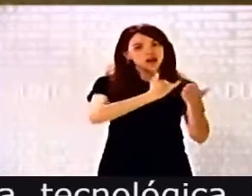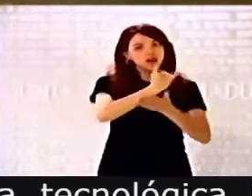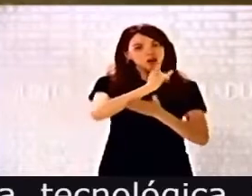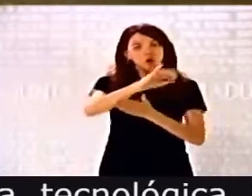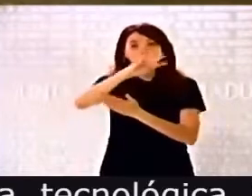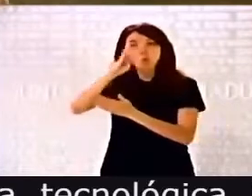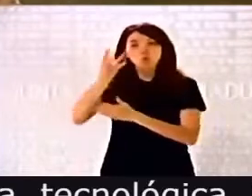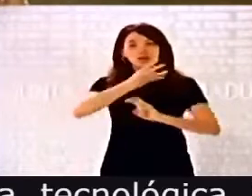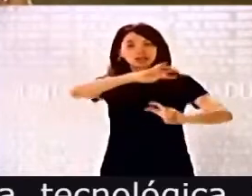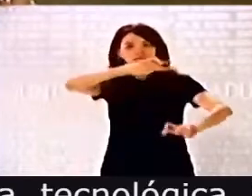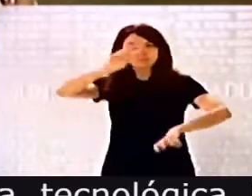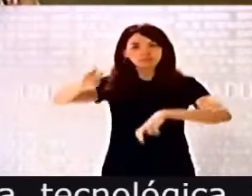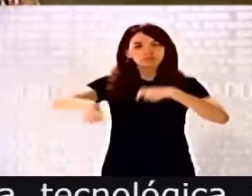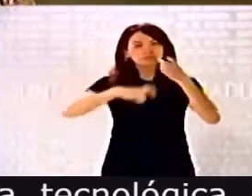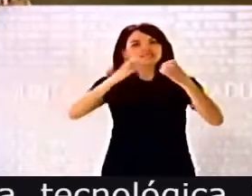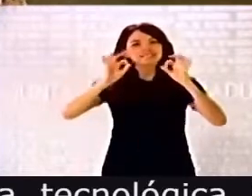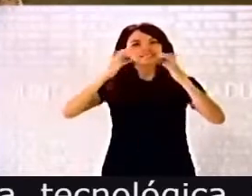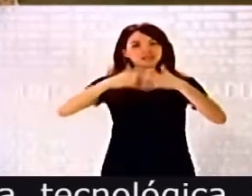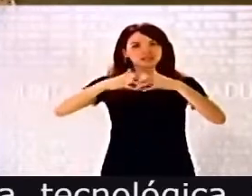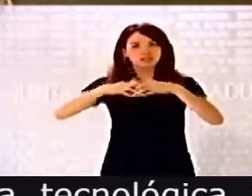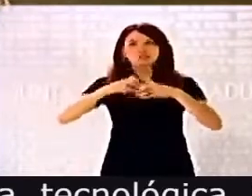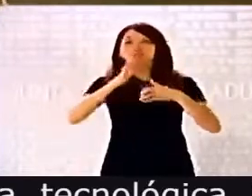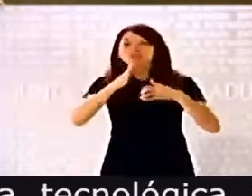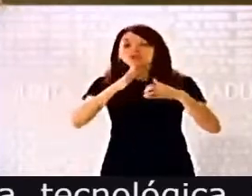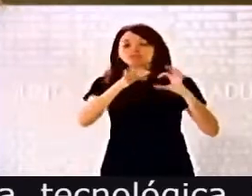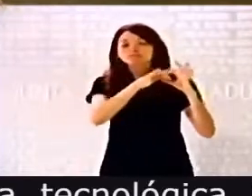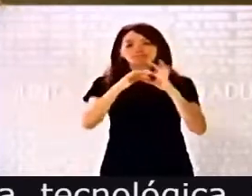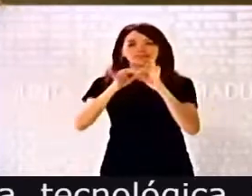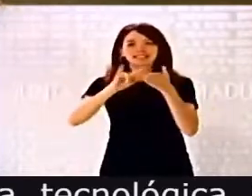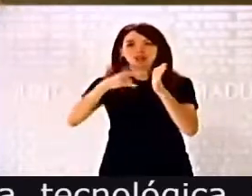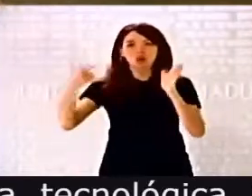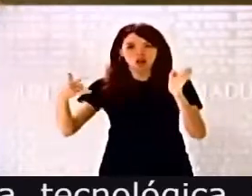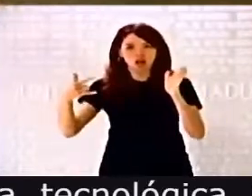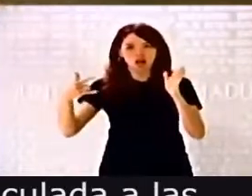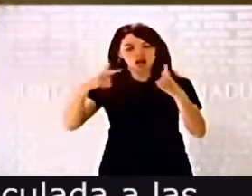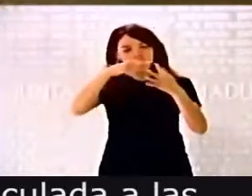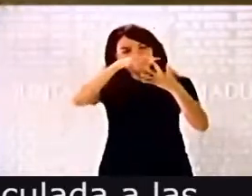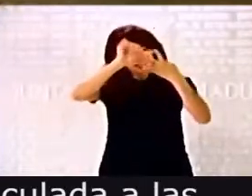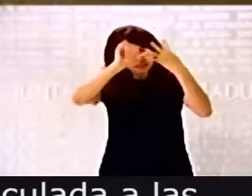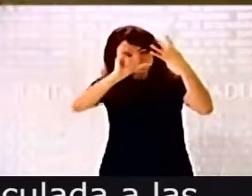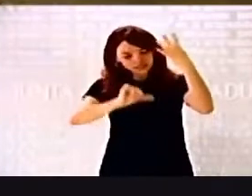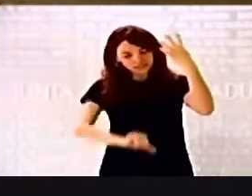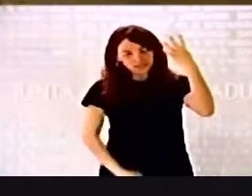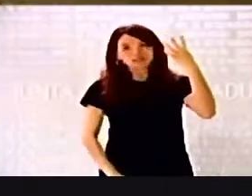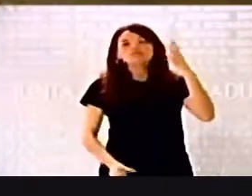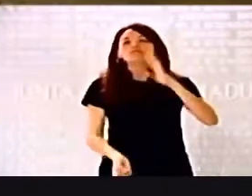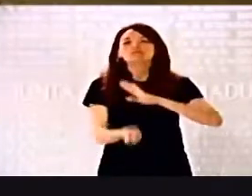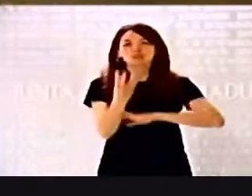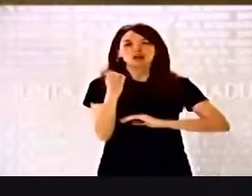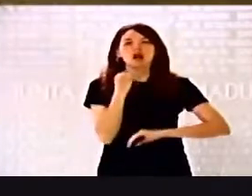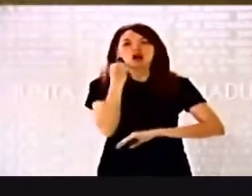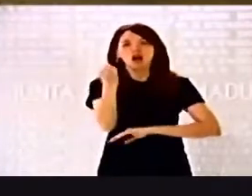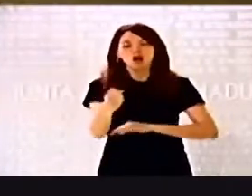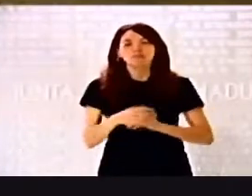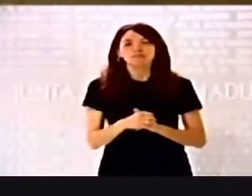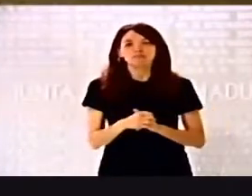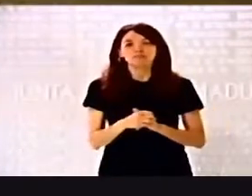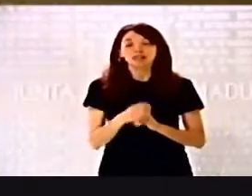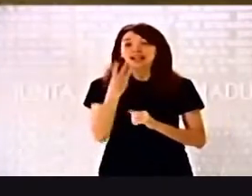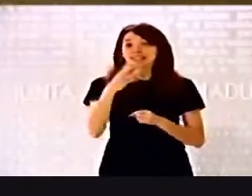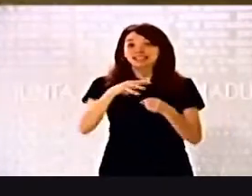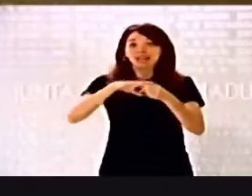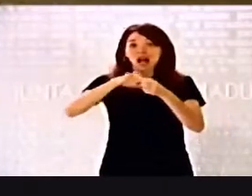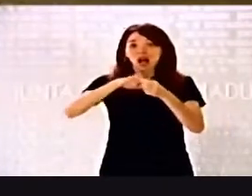industrial vinculada a las tecnologías emergentes. Se proponen 3 ámbitos de diálogo. Por un lado, con la